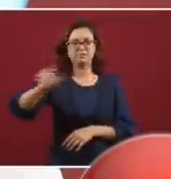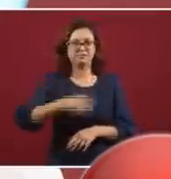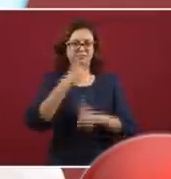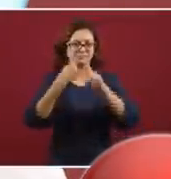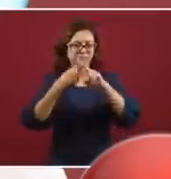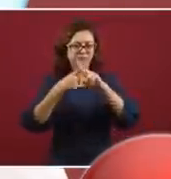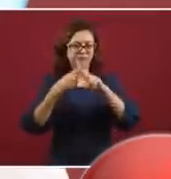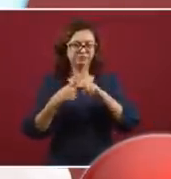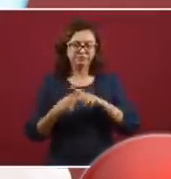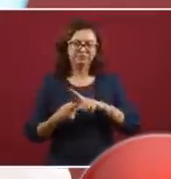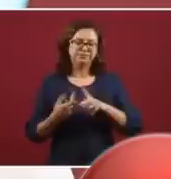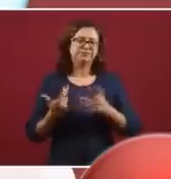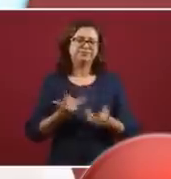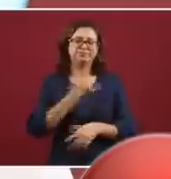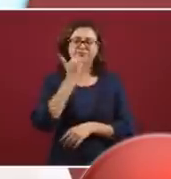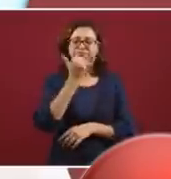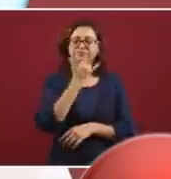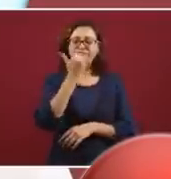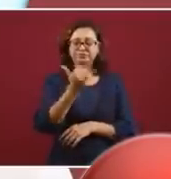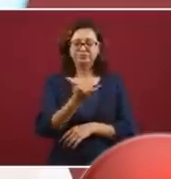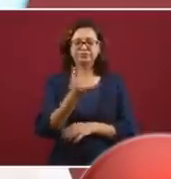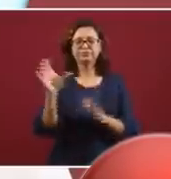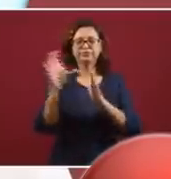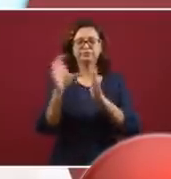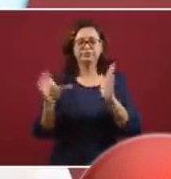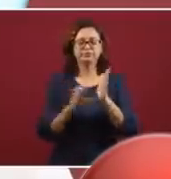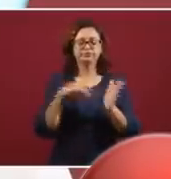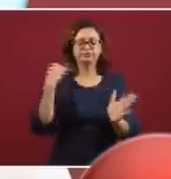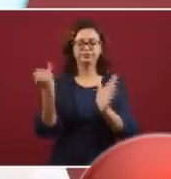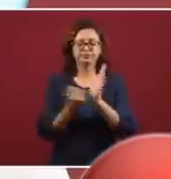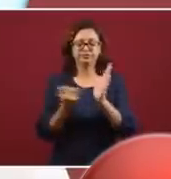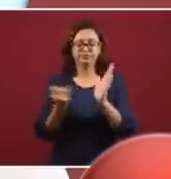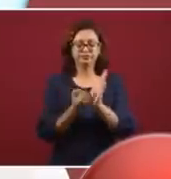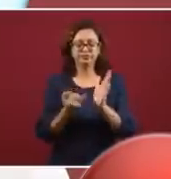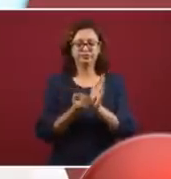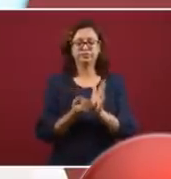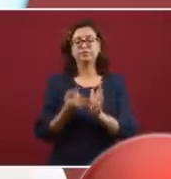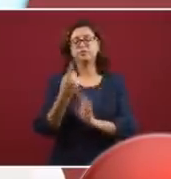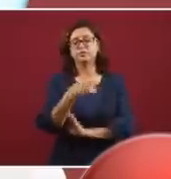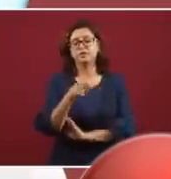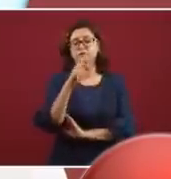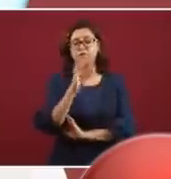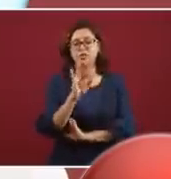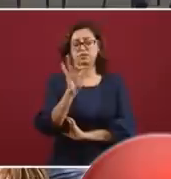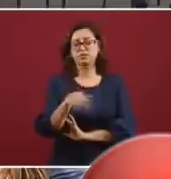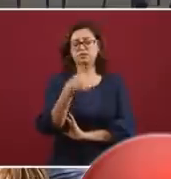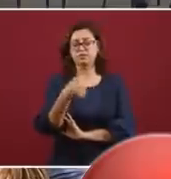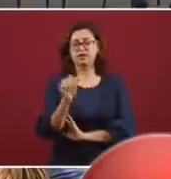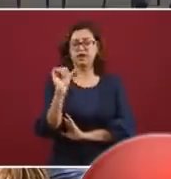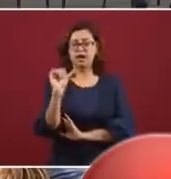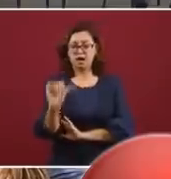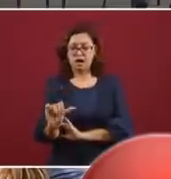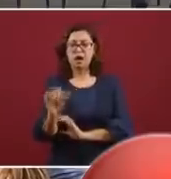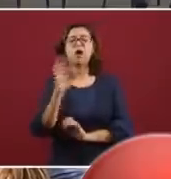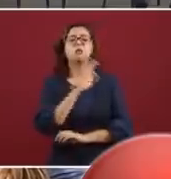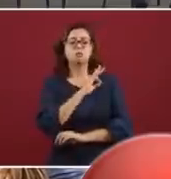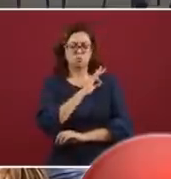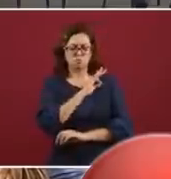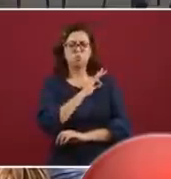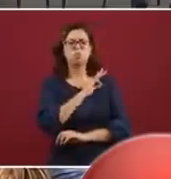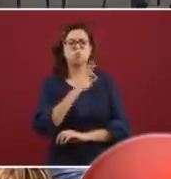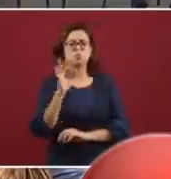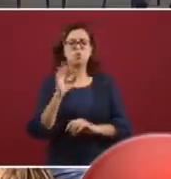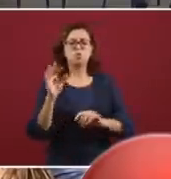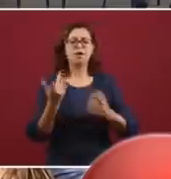Nosotros, les insisto, el Código Fiscal de la Federación nos da los supuestos en el 146A de por qué los podemos hacer